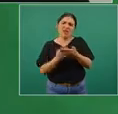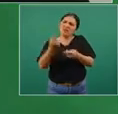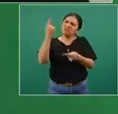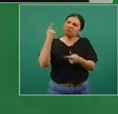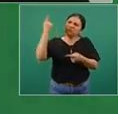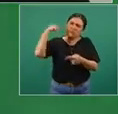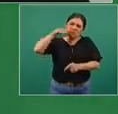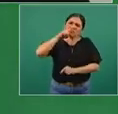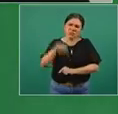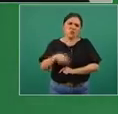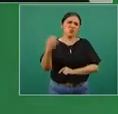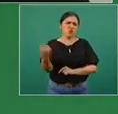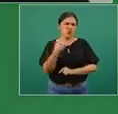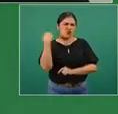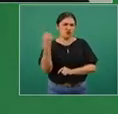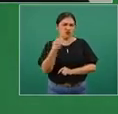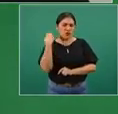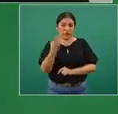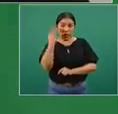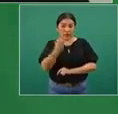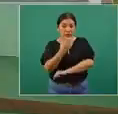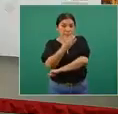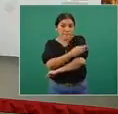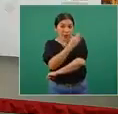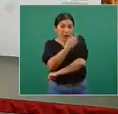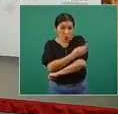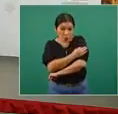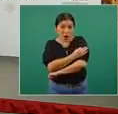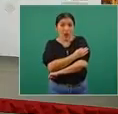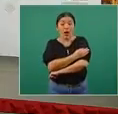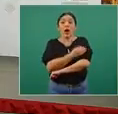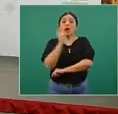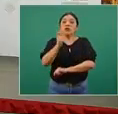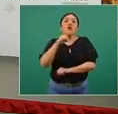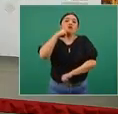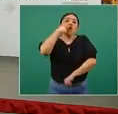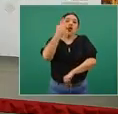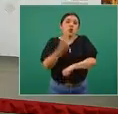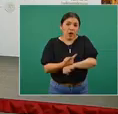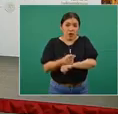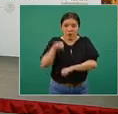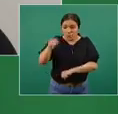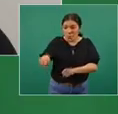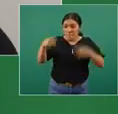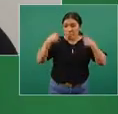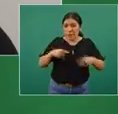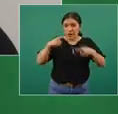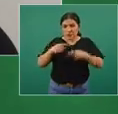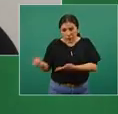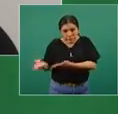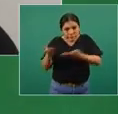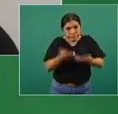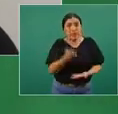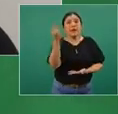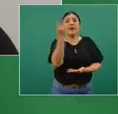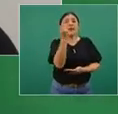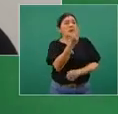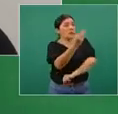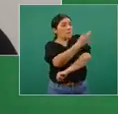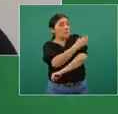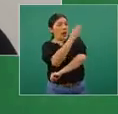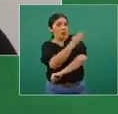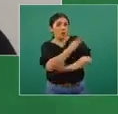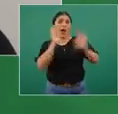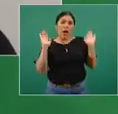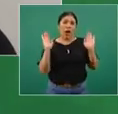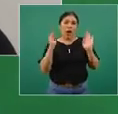esta conferencia. La aplicación de la vacuna es voluntaria, la persona va y la demanda y la